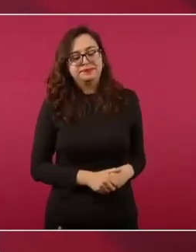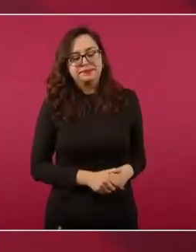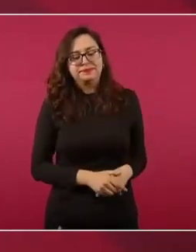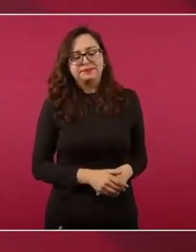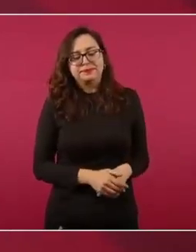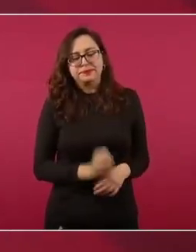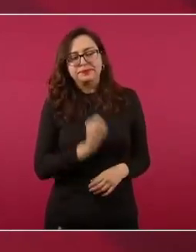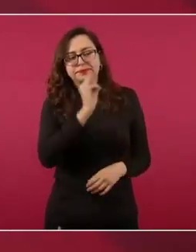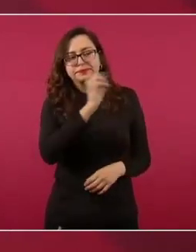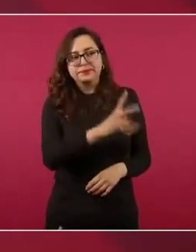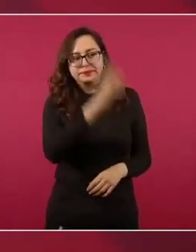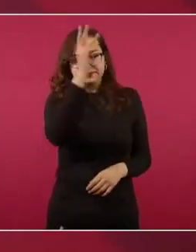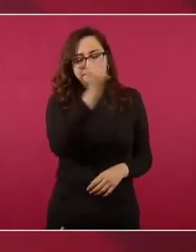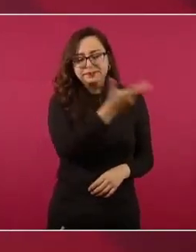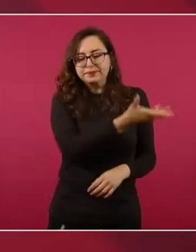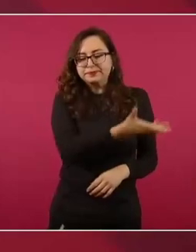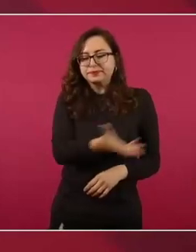excepcional.